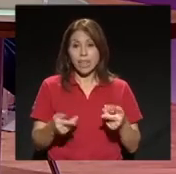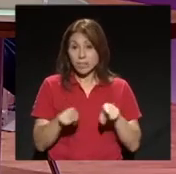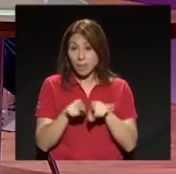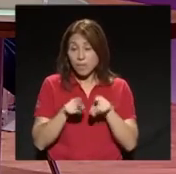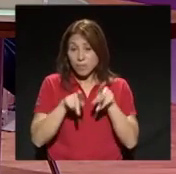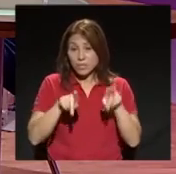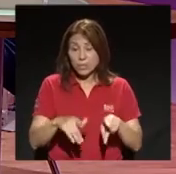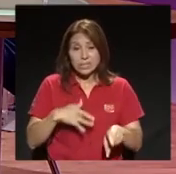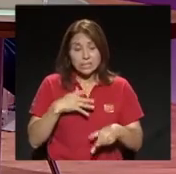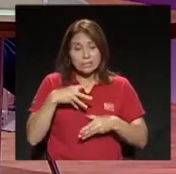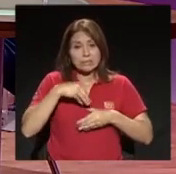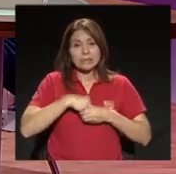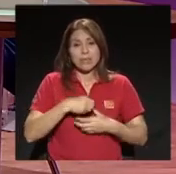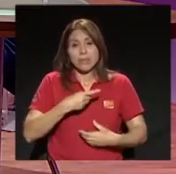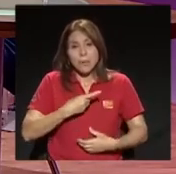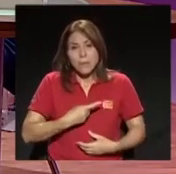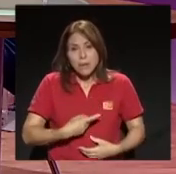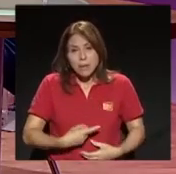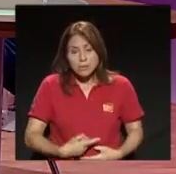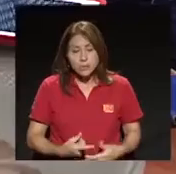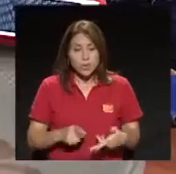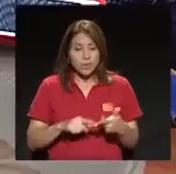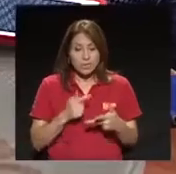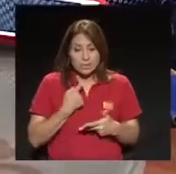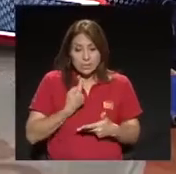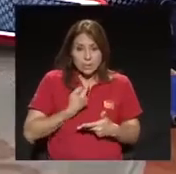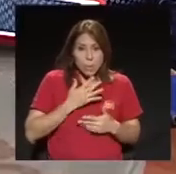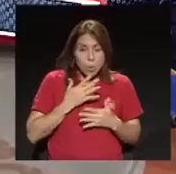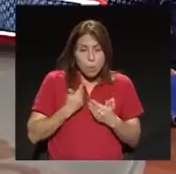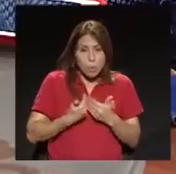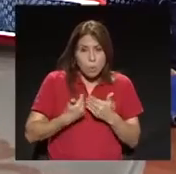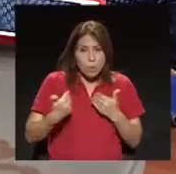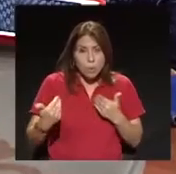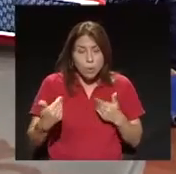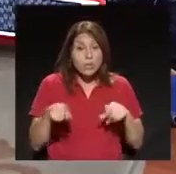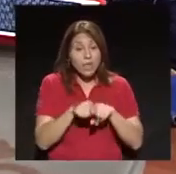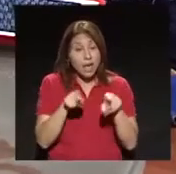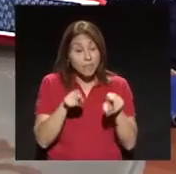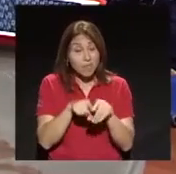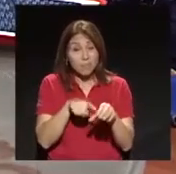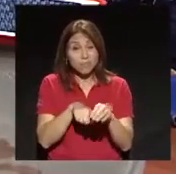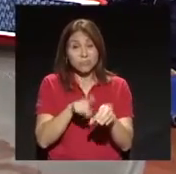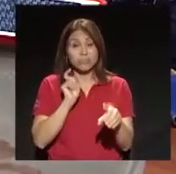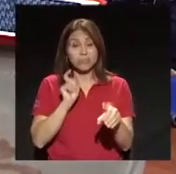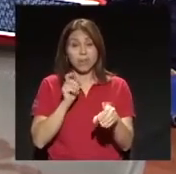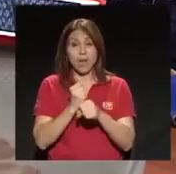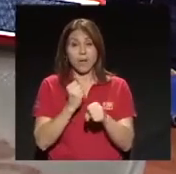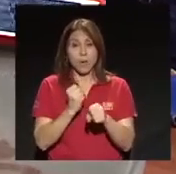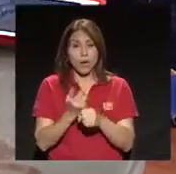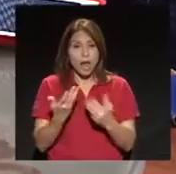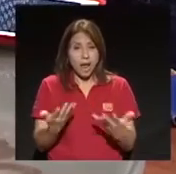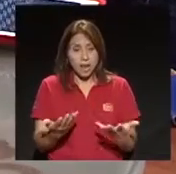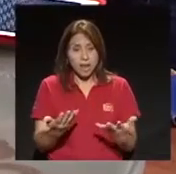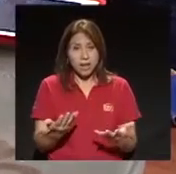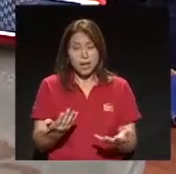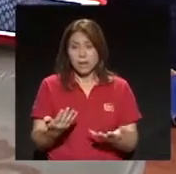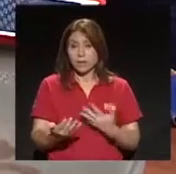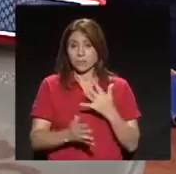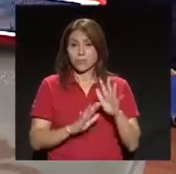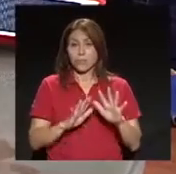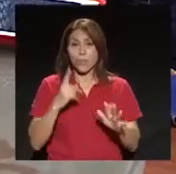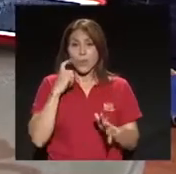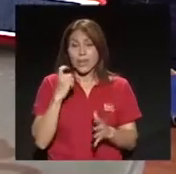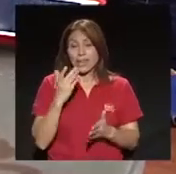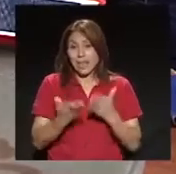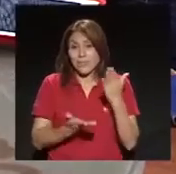Depresiones muy fuertes, aislamientos, ¿verdad? Rompimientos laborales, ¿verdad? De relación laboral, porque te están